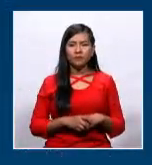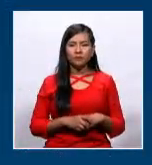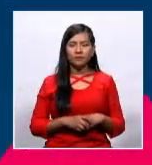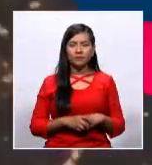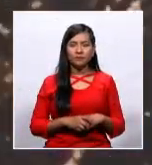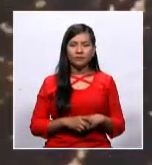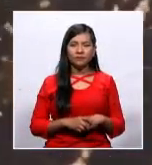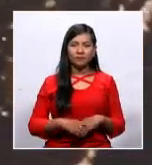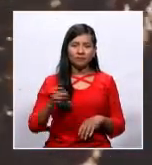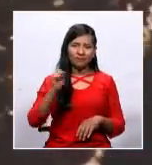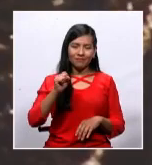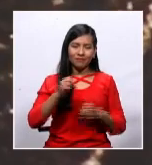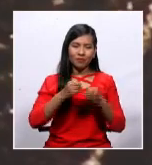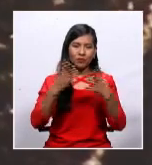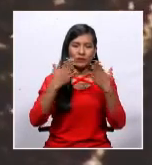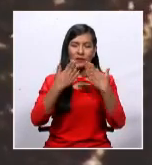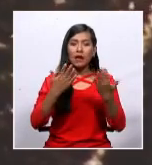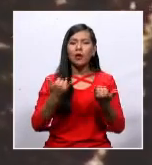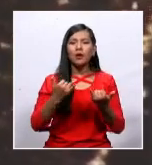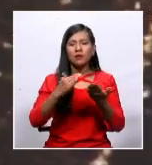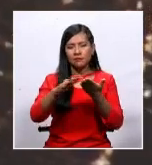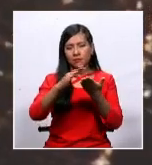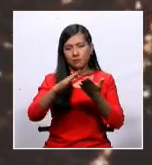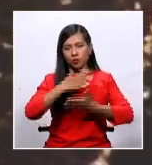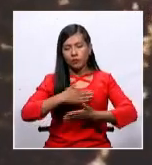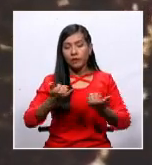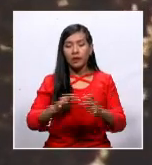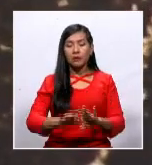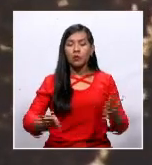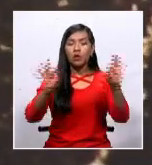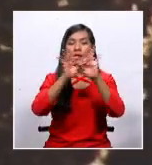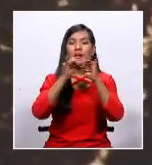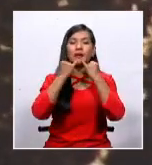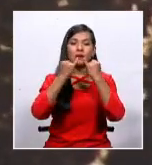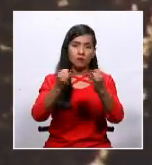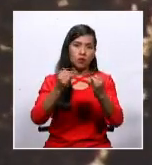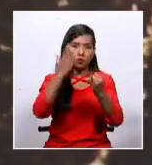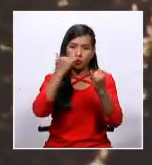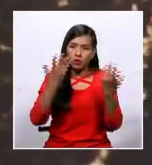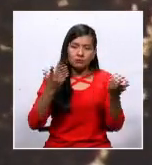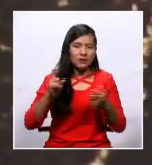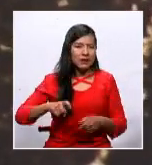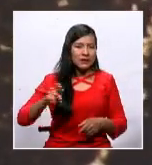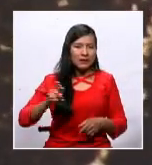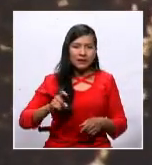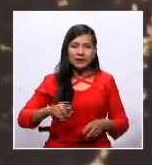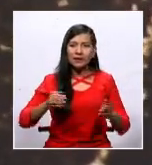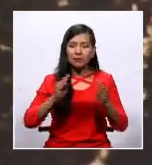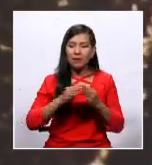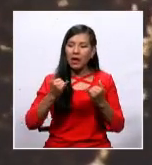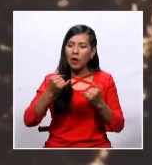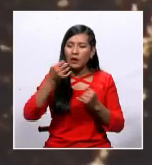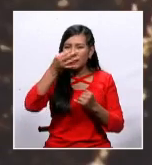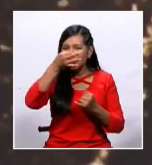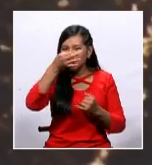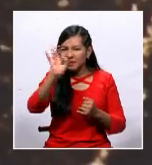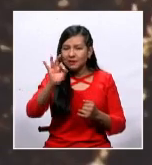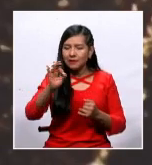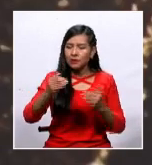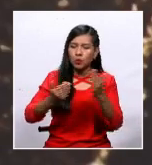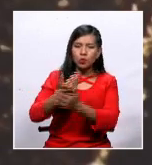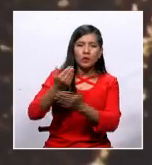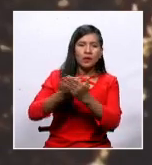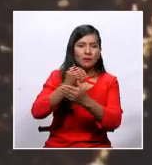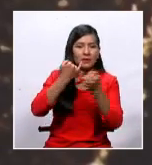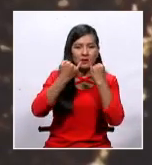Sí, Camila, muchas gracias. Permítame, por la importancia de la información y para tener lo más fresco posible esto de la